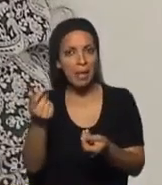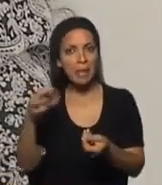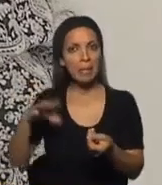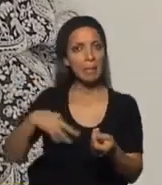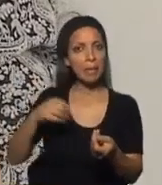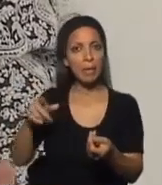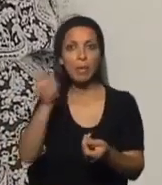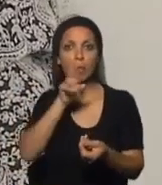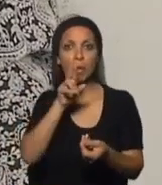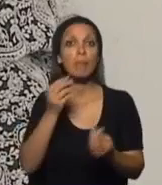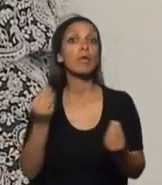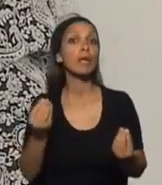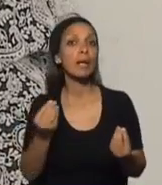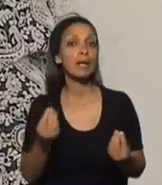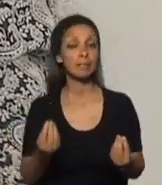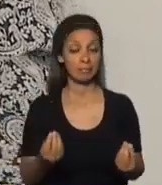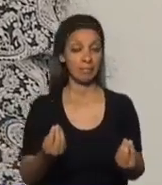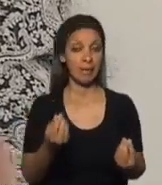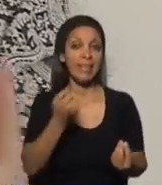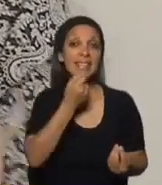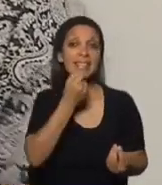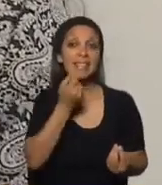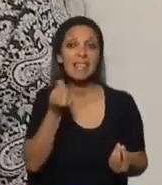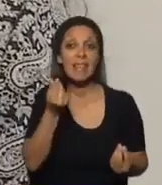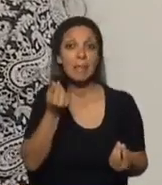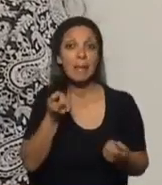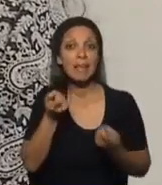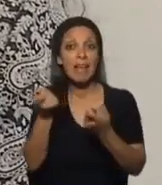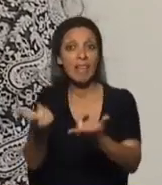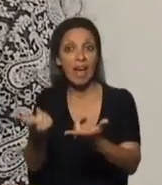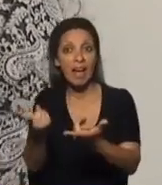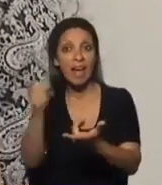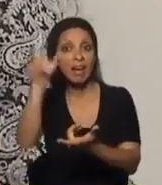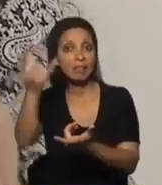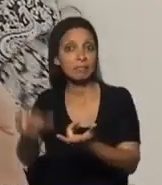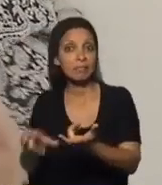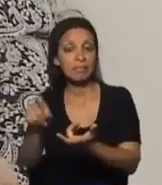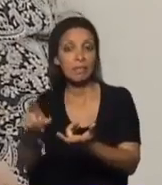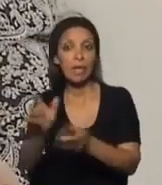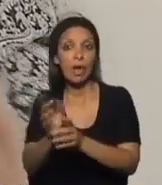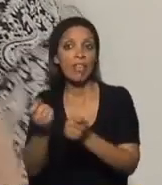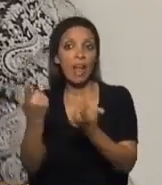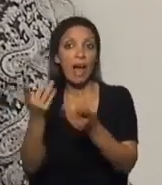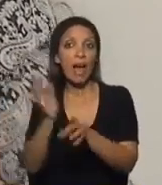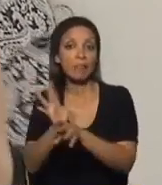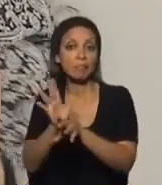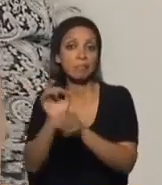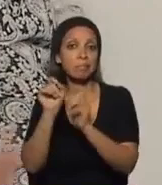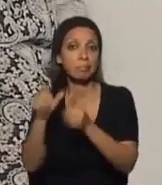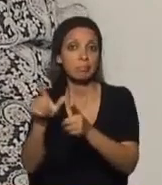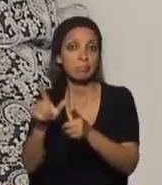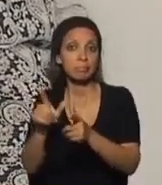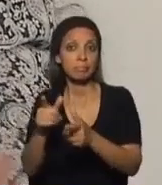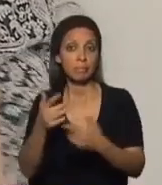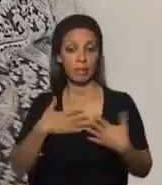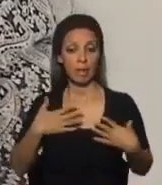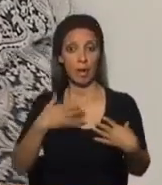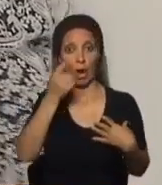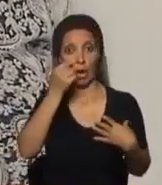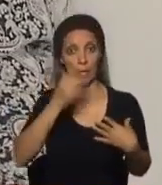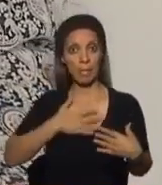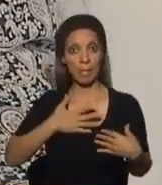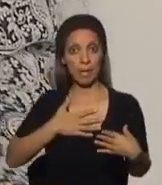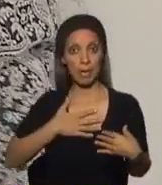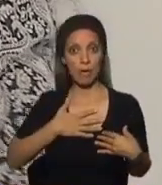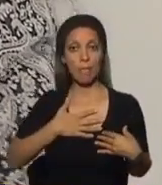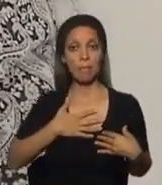Porque darle dinero a esa mujer implica apropiarse de su sexualidad. Le da dinero el que es su varón o le